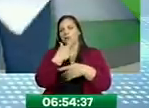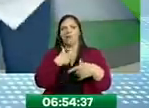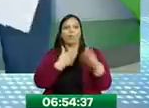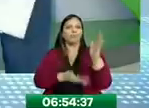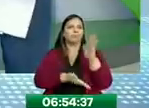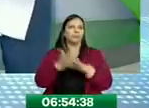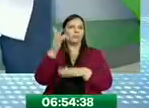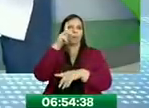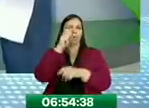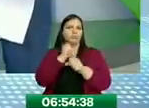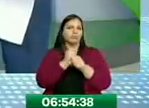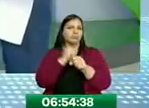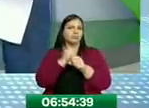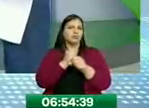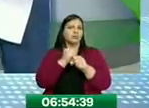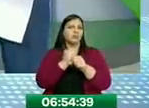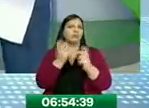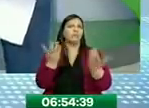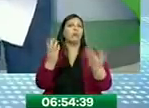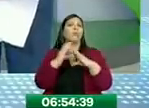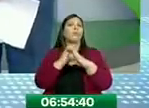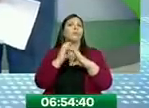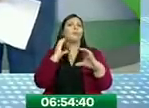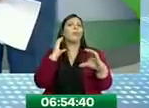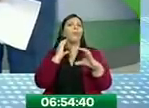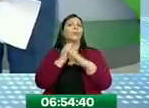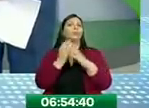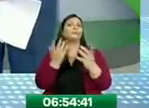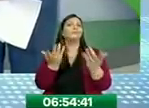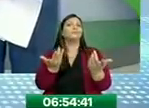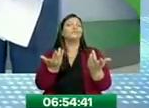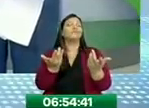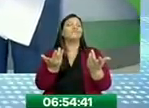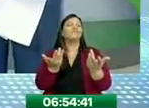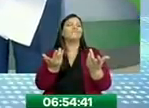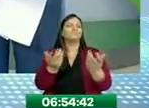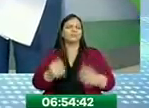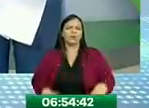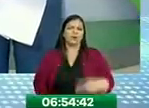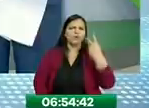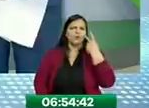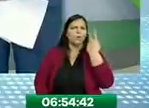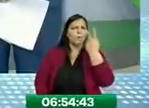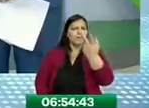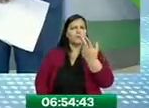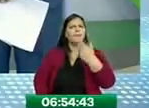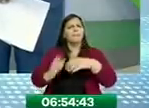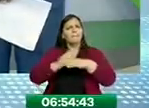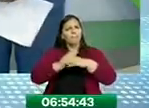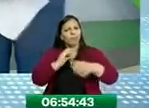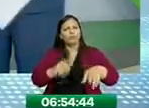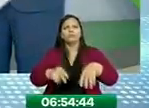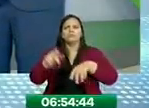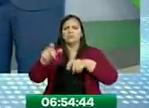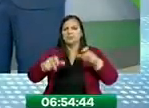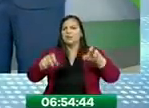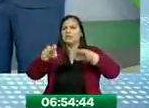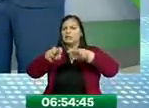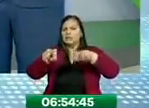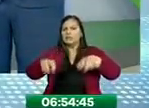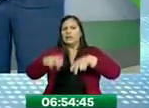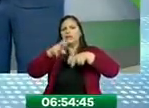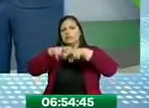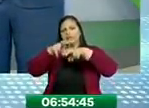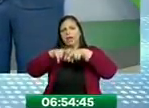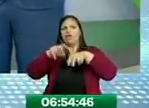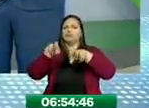lugares exacto, de trabajo. Exacto, totalmente de acuerdo. Eso te iba a decir porque vi a personas que estaban de pie y el bus no